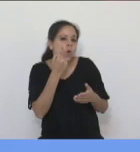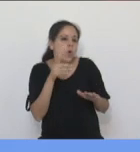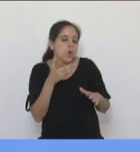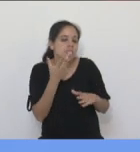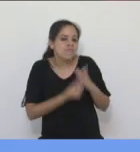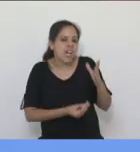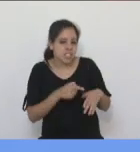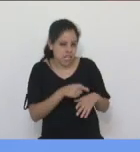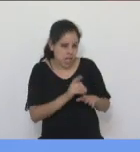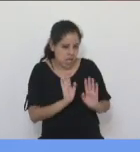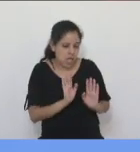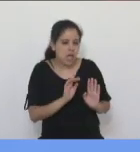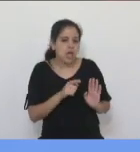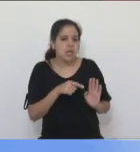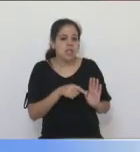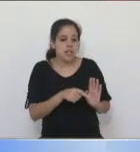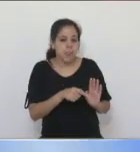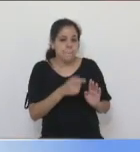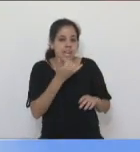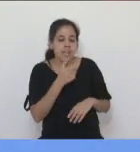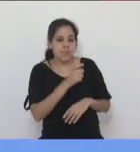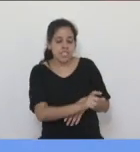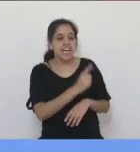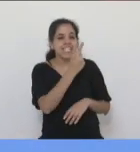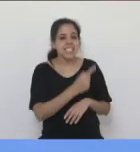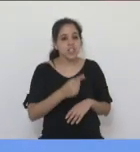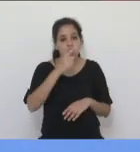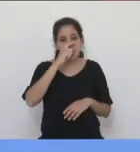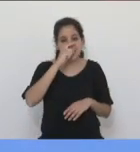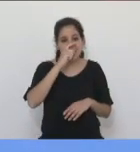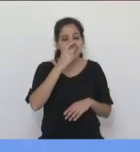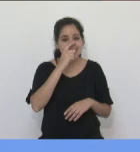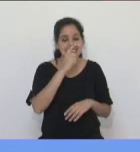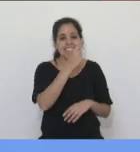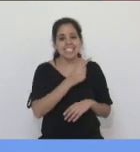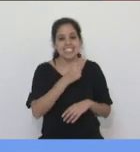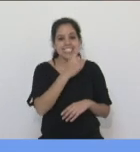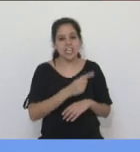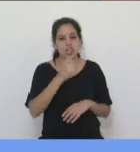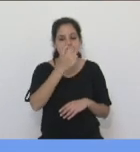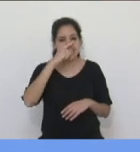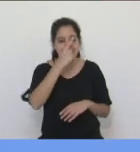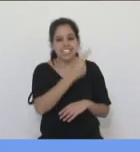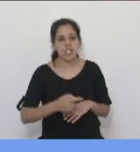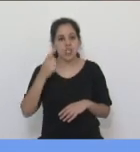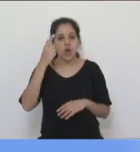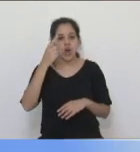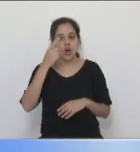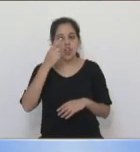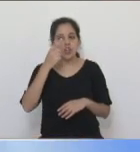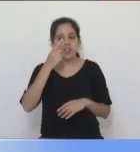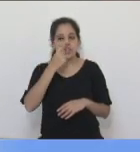de del mensaje 167 el 116 que solicita acuerdo se salteó del 166 el